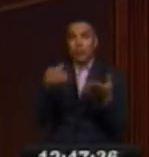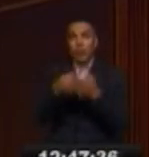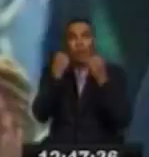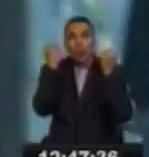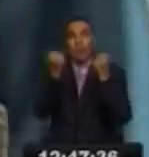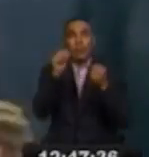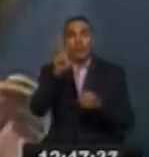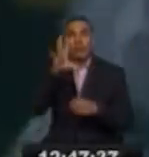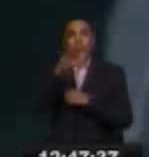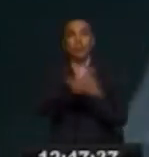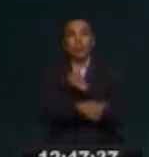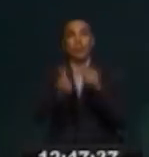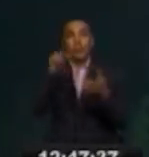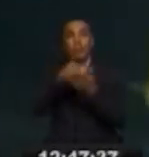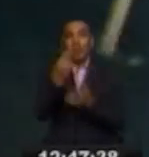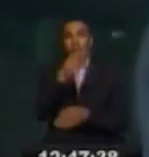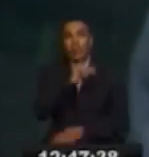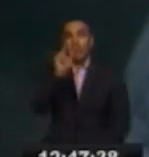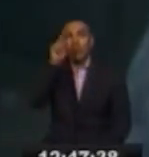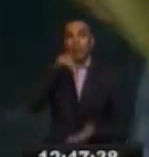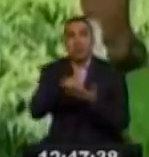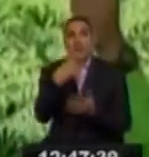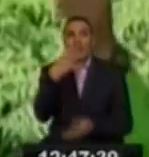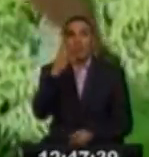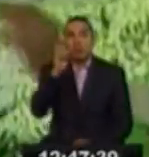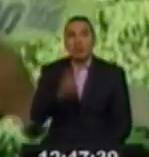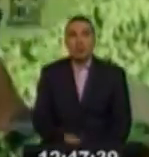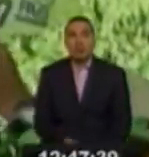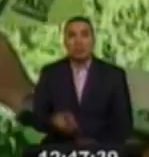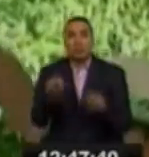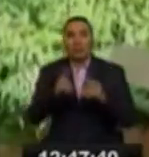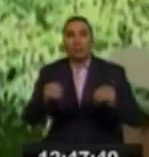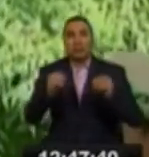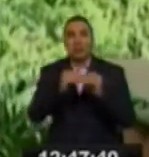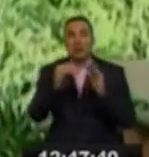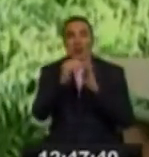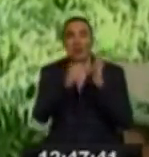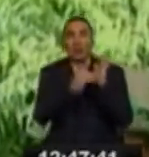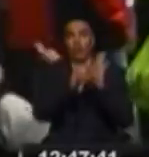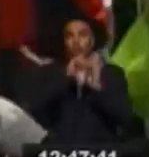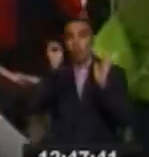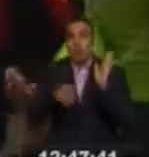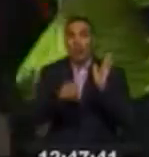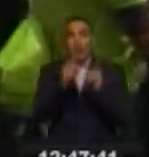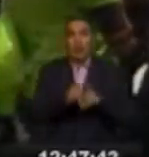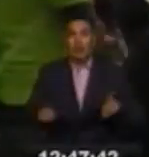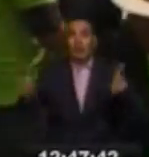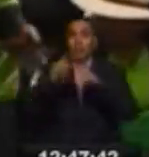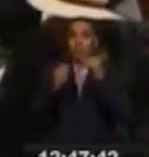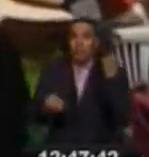electorales del movimiento entre 2012 y 2016. Tomará en cuenta lista de donantes, datos de